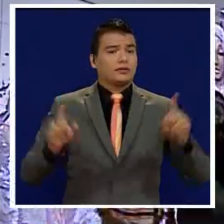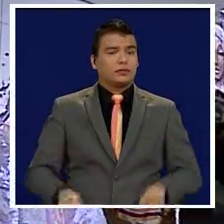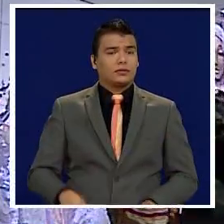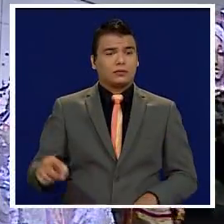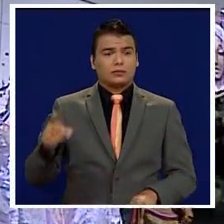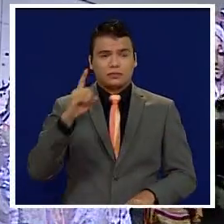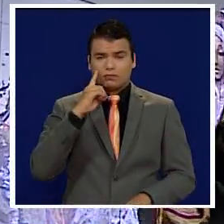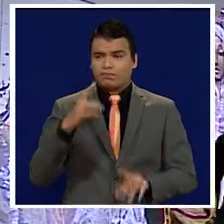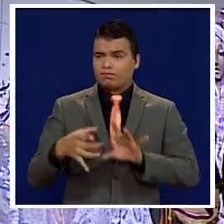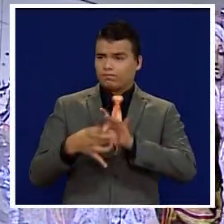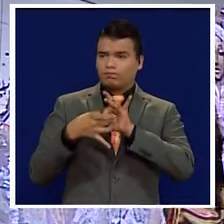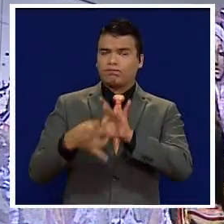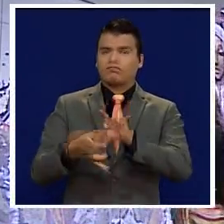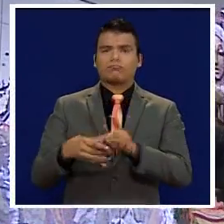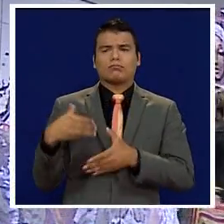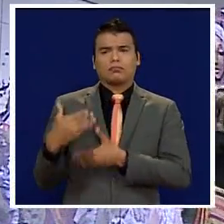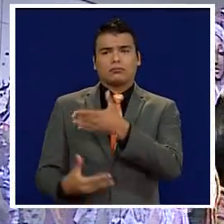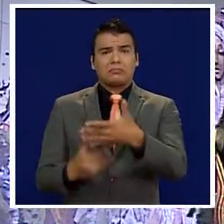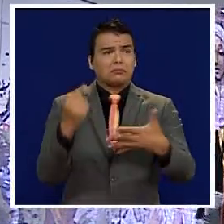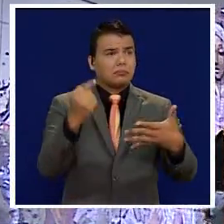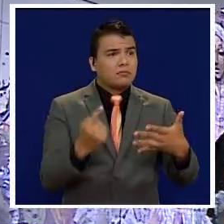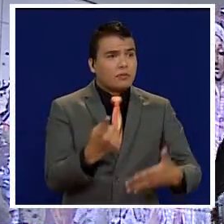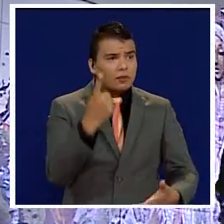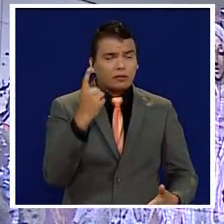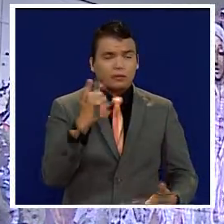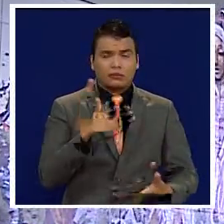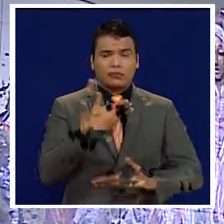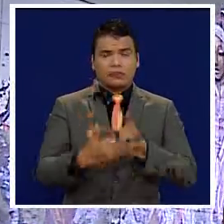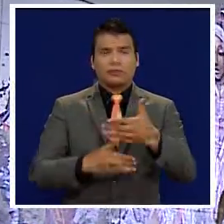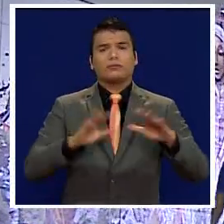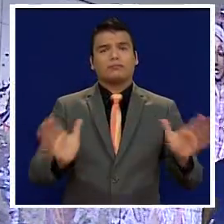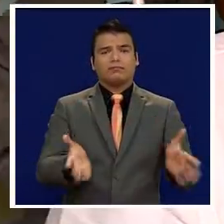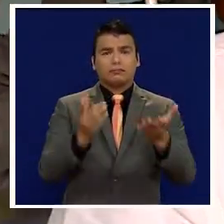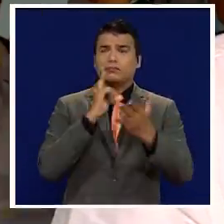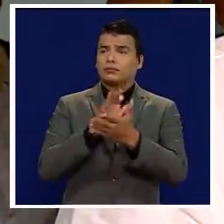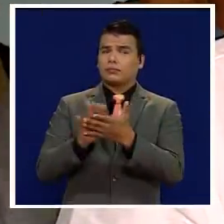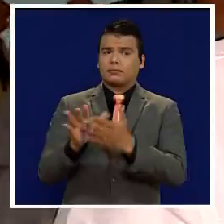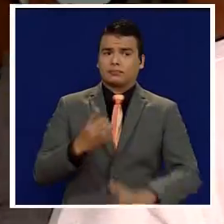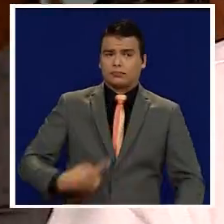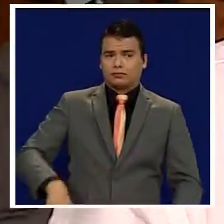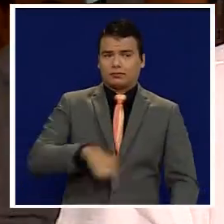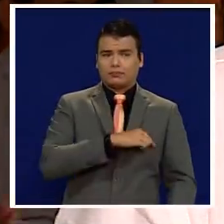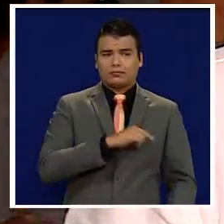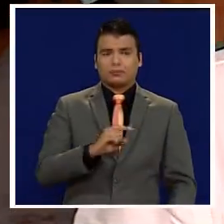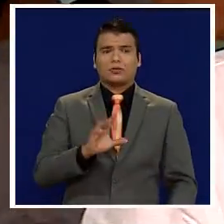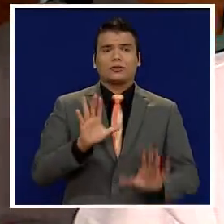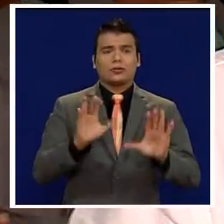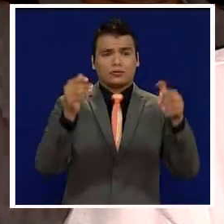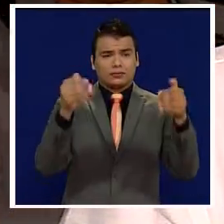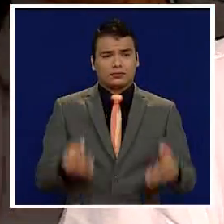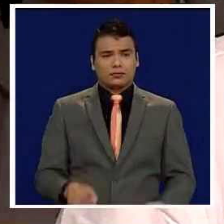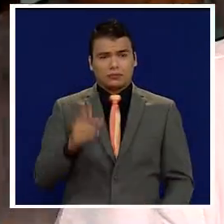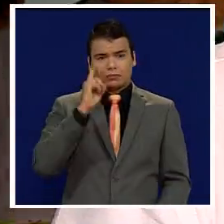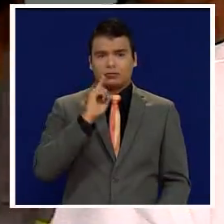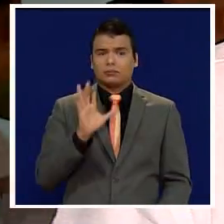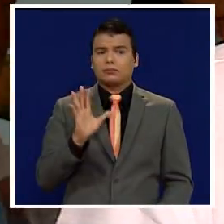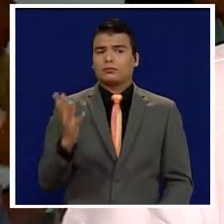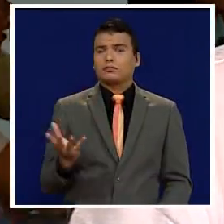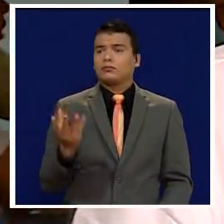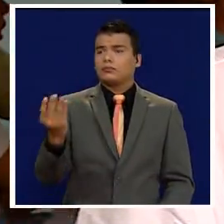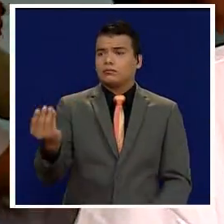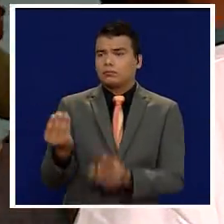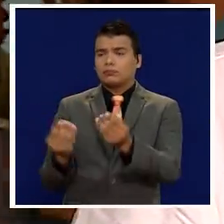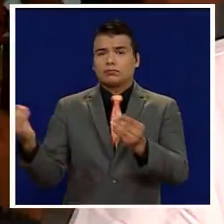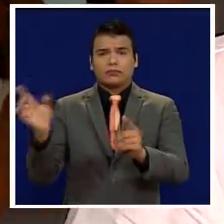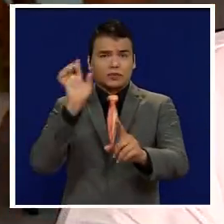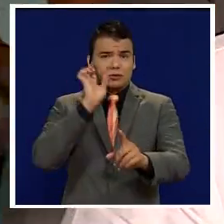ellos ir mejorando todas las necesidades que tengan. Como siempre lo hemos dicho, la situación de discapacidad hay que segmentarla y los sordos deben tener un